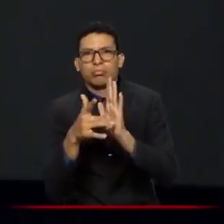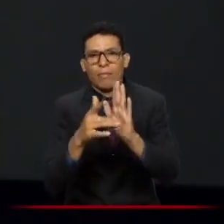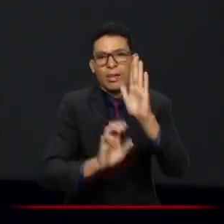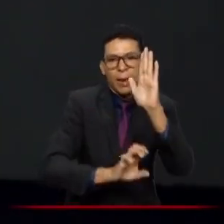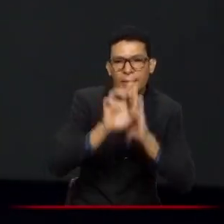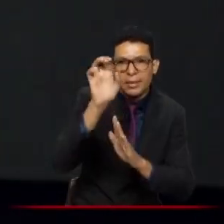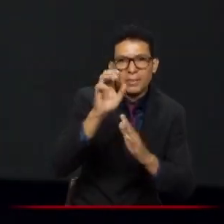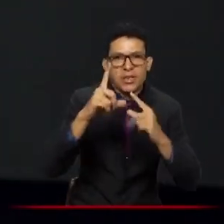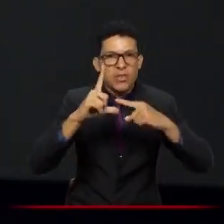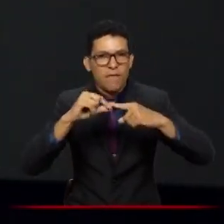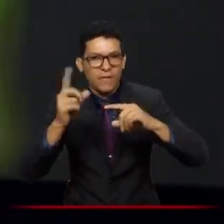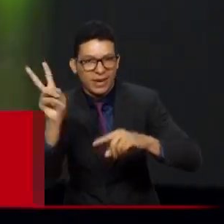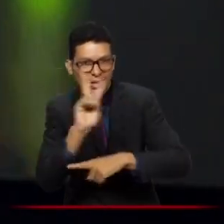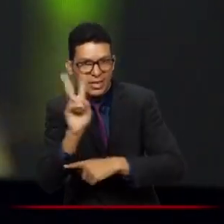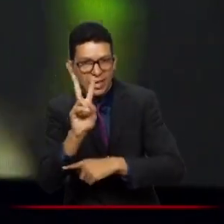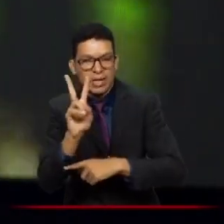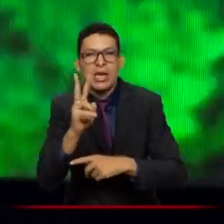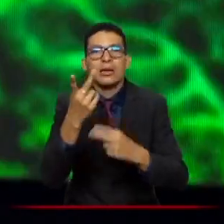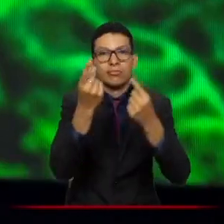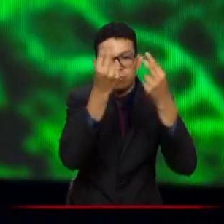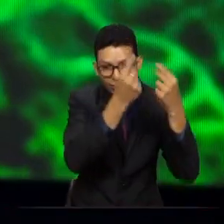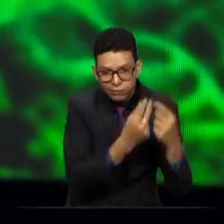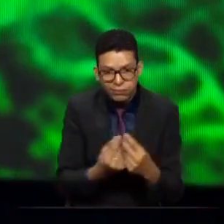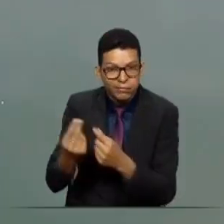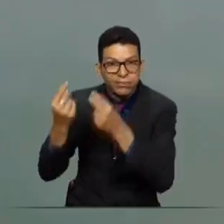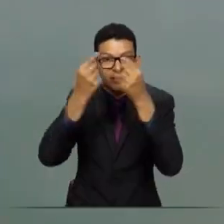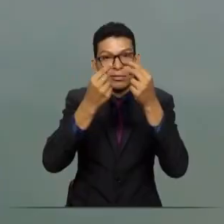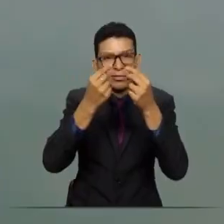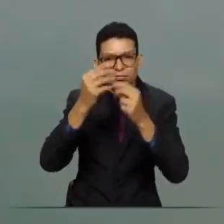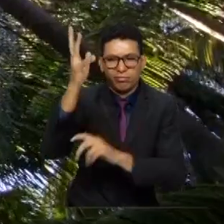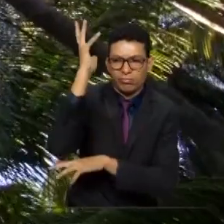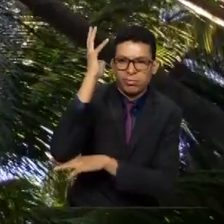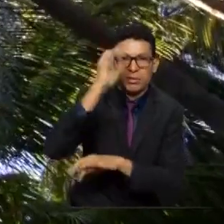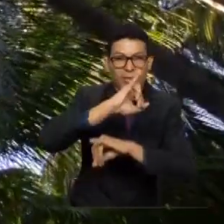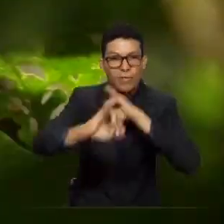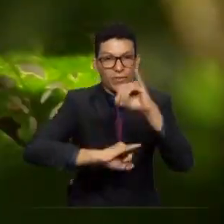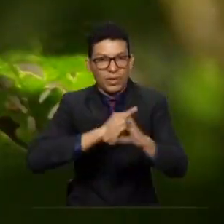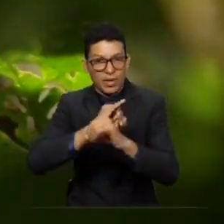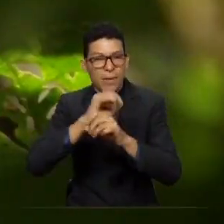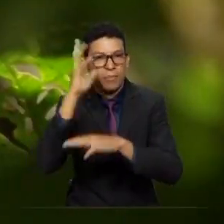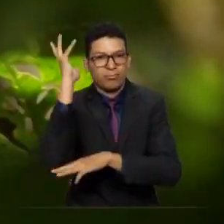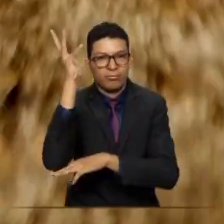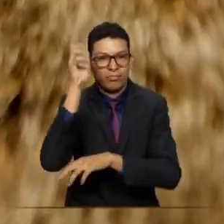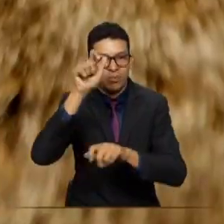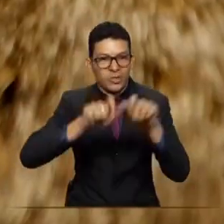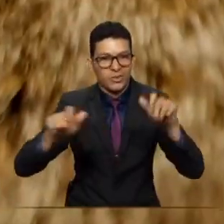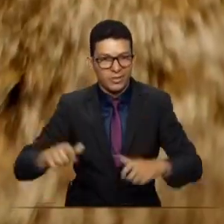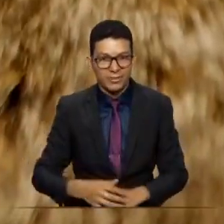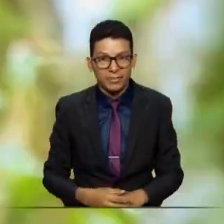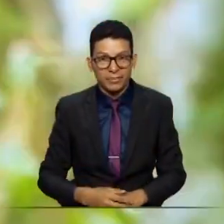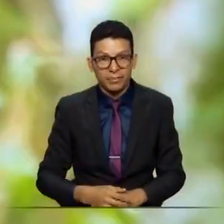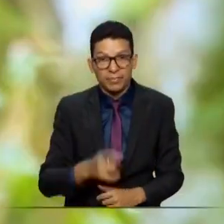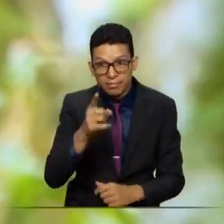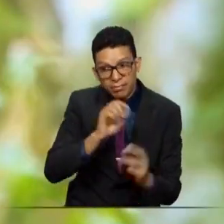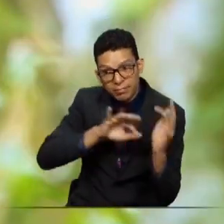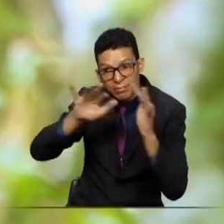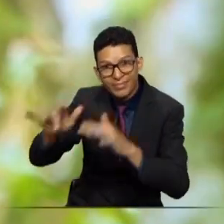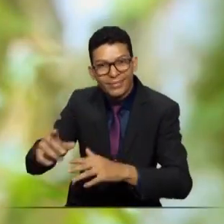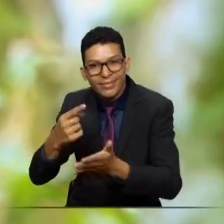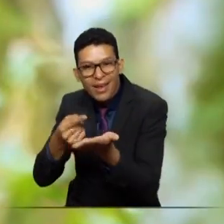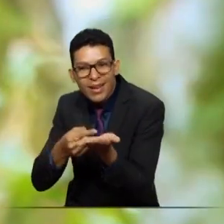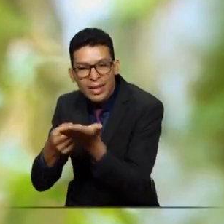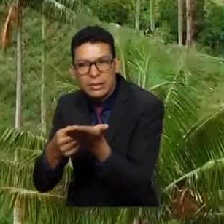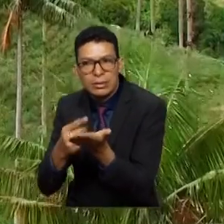de economía circular y de poder realizar los paneles internacionales con panelistas internacionales. Para las personas que asistieron al conversatorio,